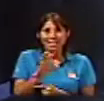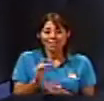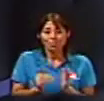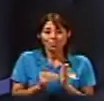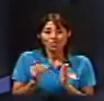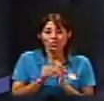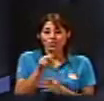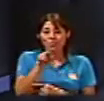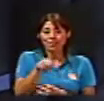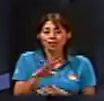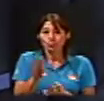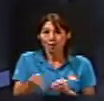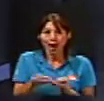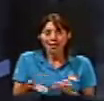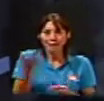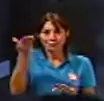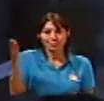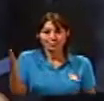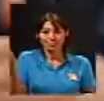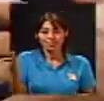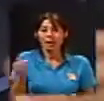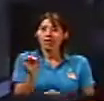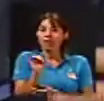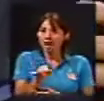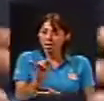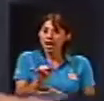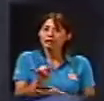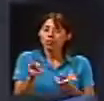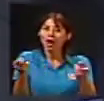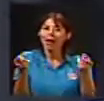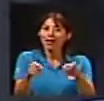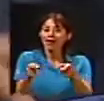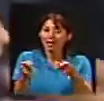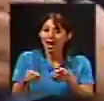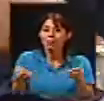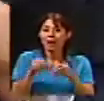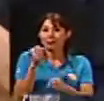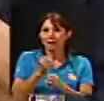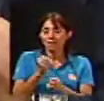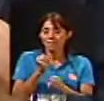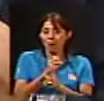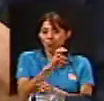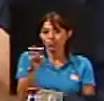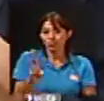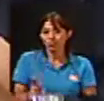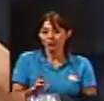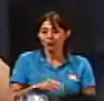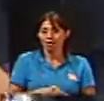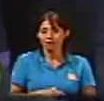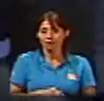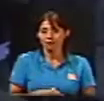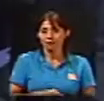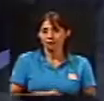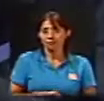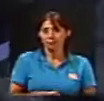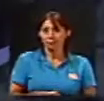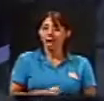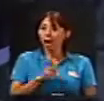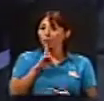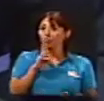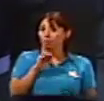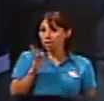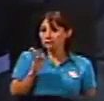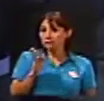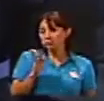más. Y eso va a generar más empleo en Costa Rica. A Honduras tenemos